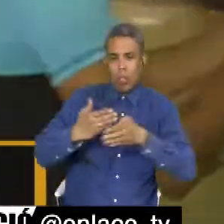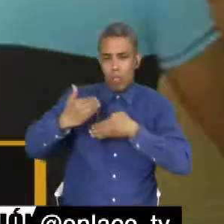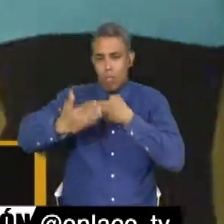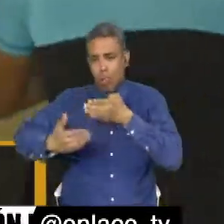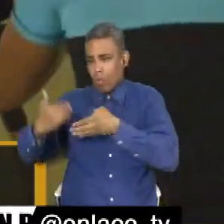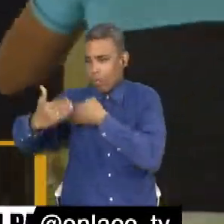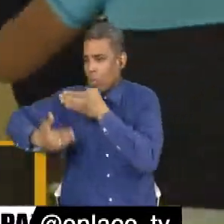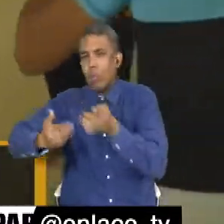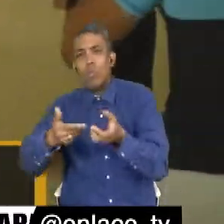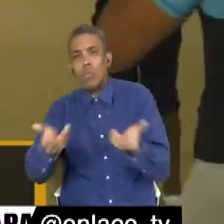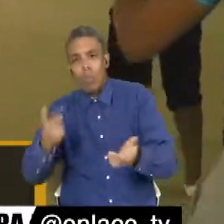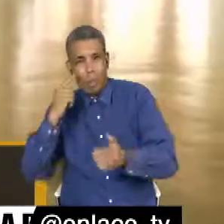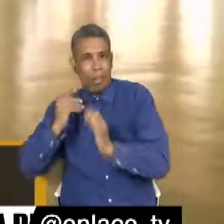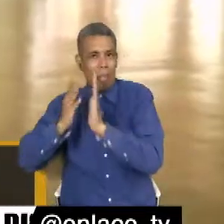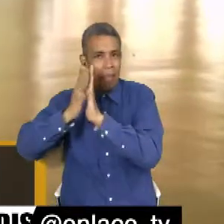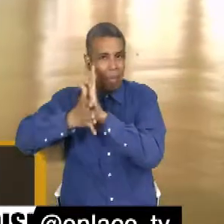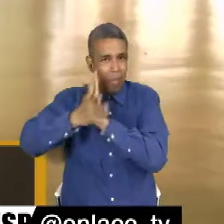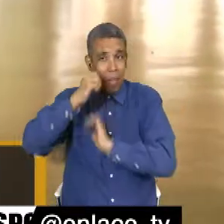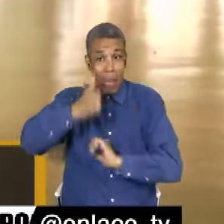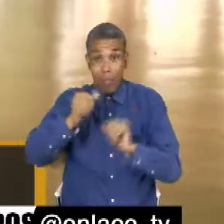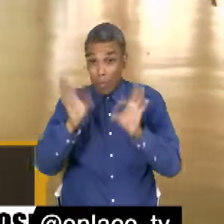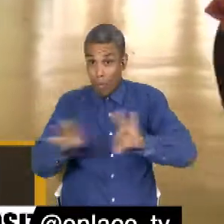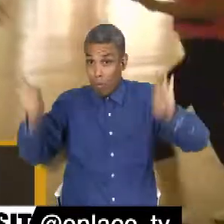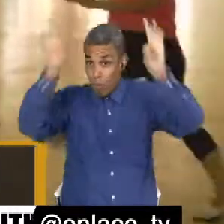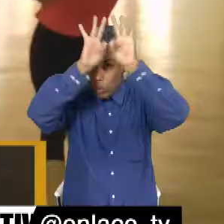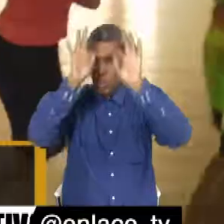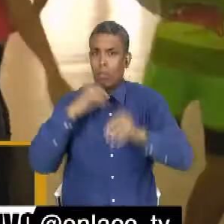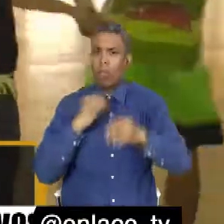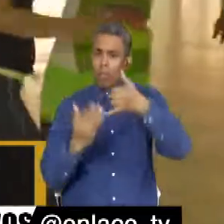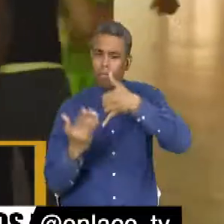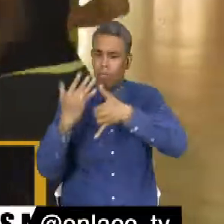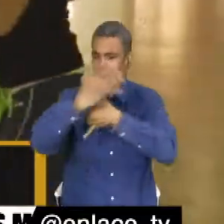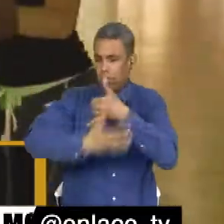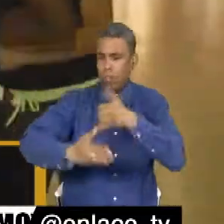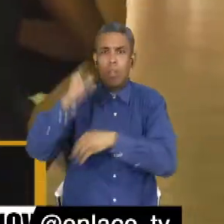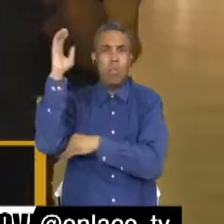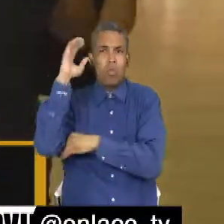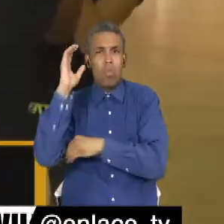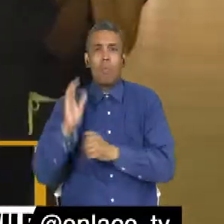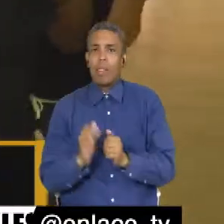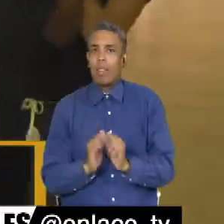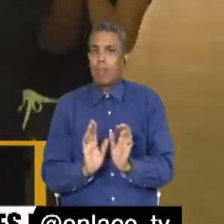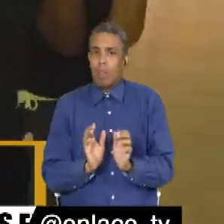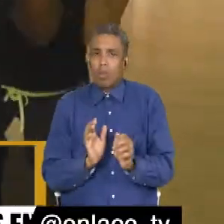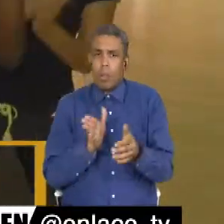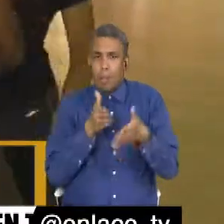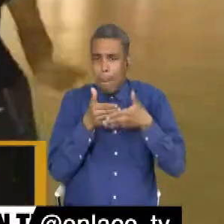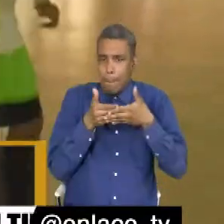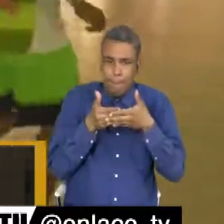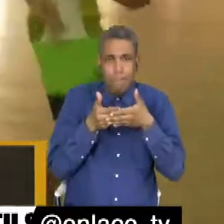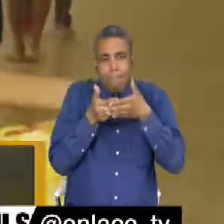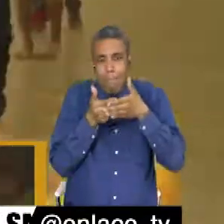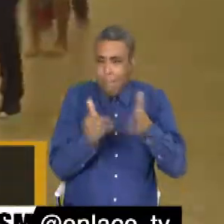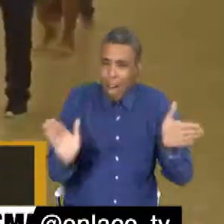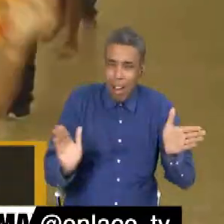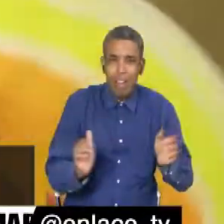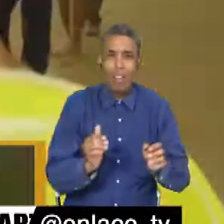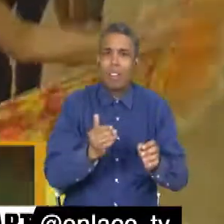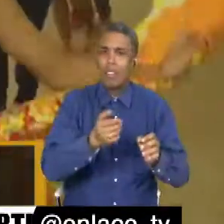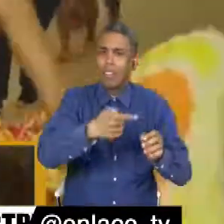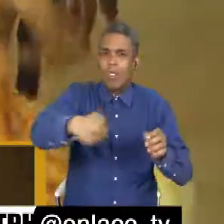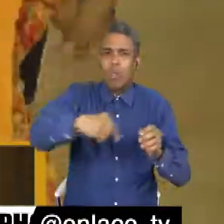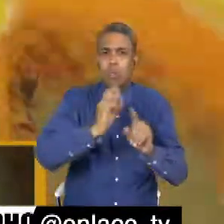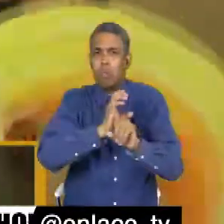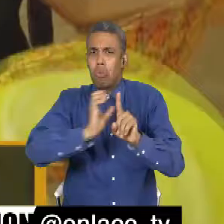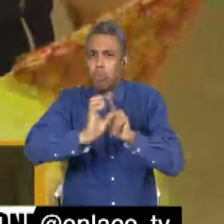muy importantes para el país, para que se abran las puertas de darle la oportunidad a las personas de que conozcan las culturas